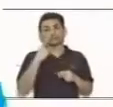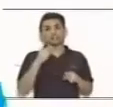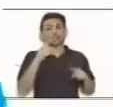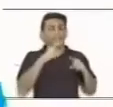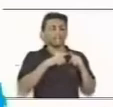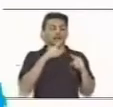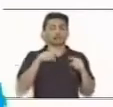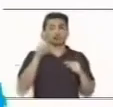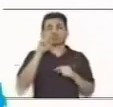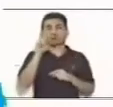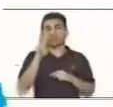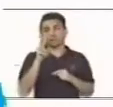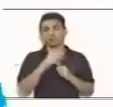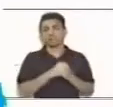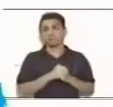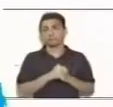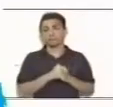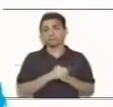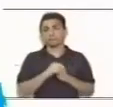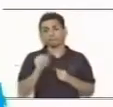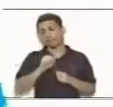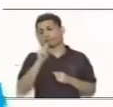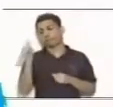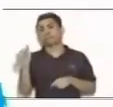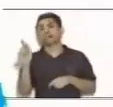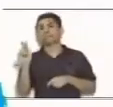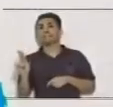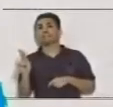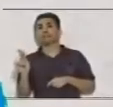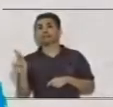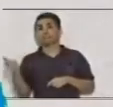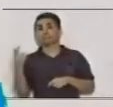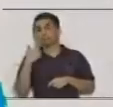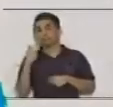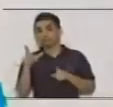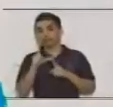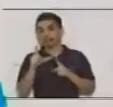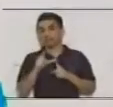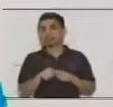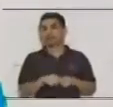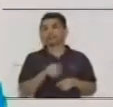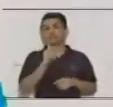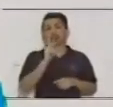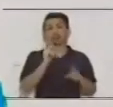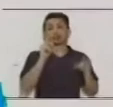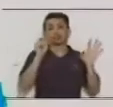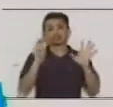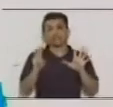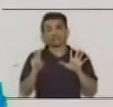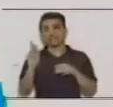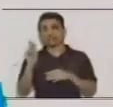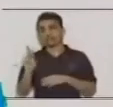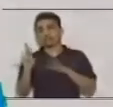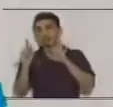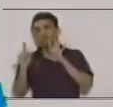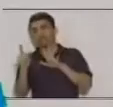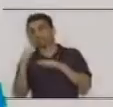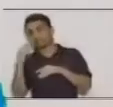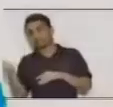X cuadrado. En la otra letra o variable, tenemos Y. Y7, Y3 y Y6. La